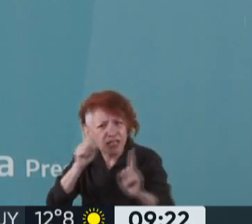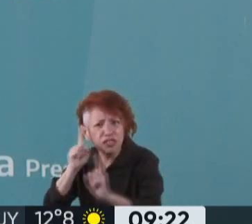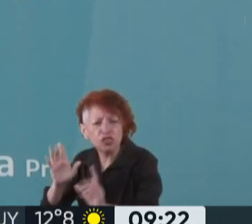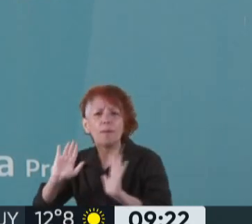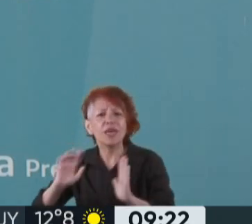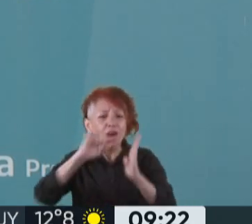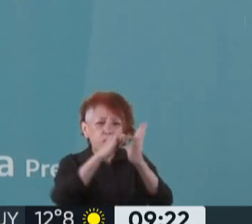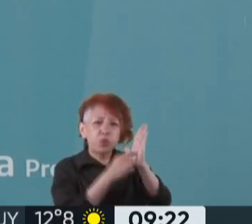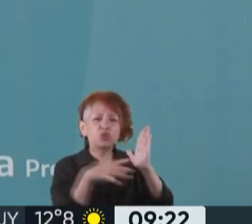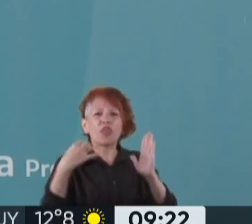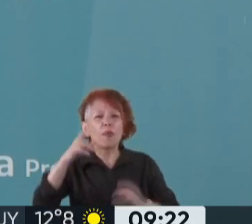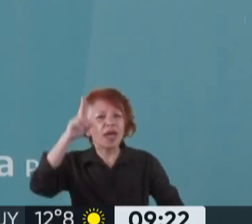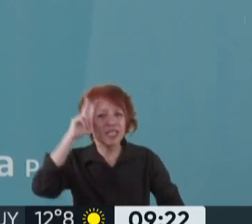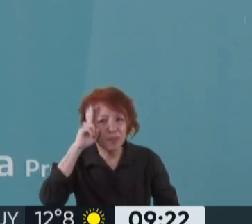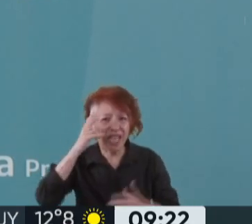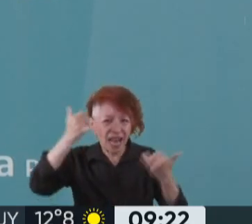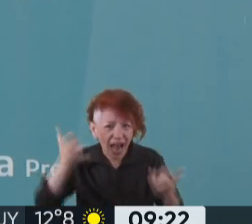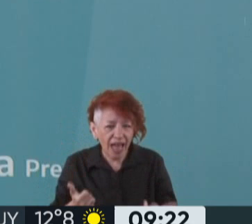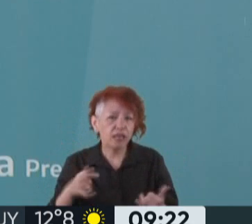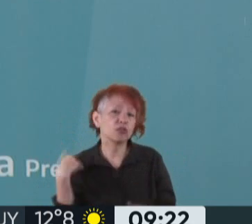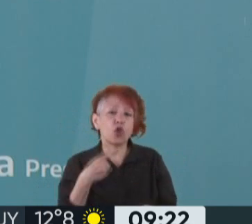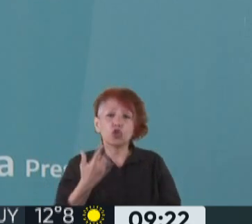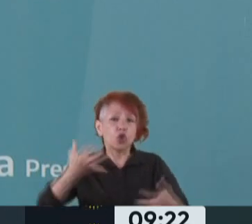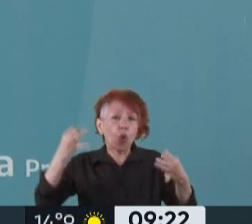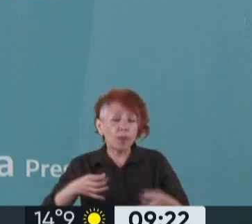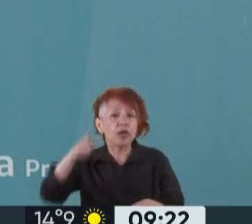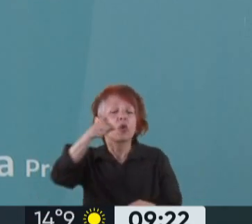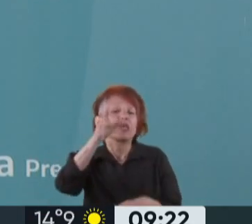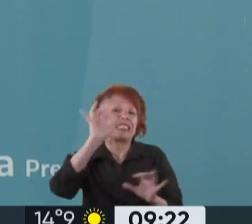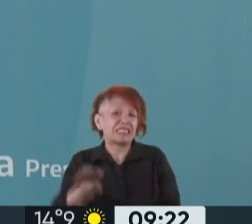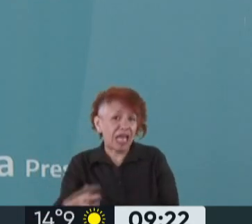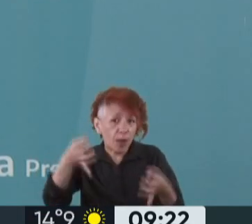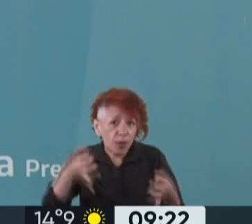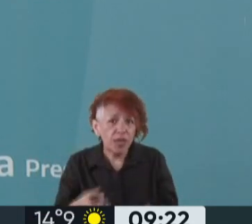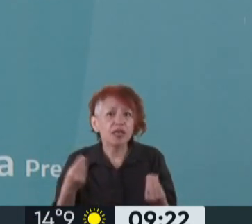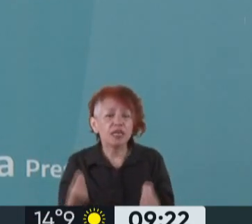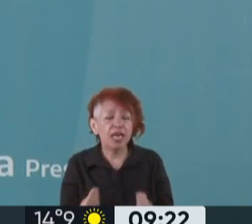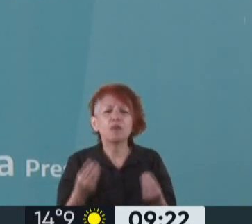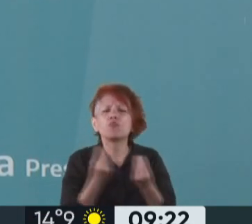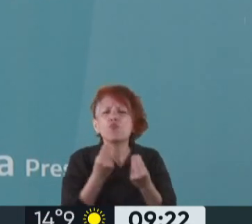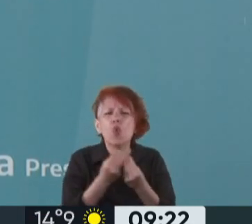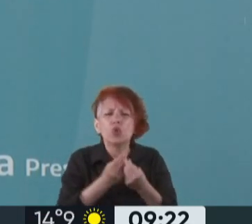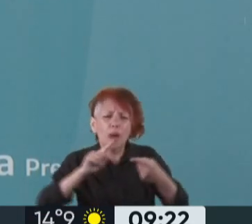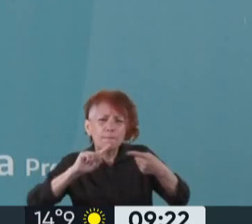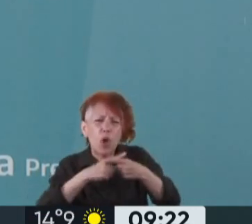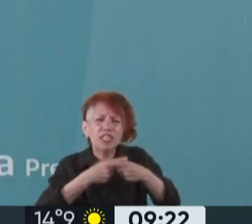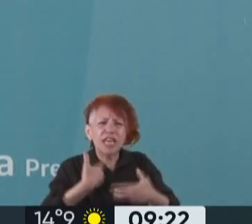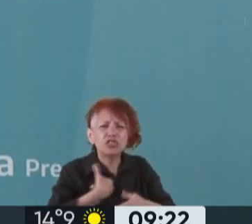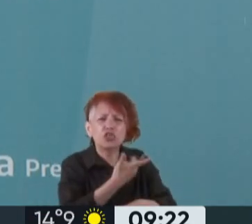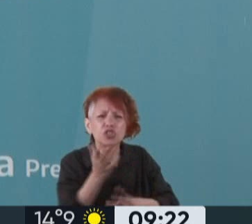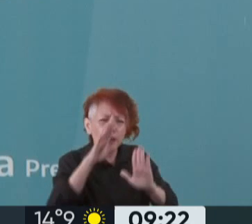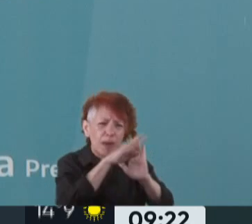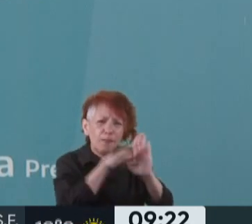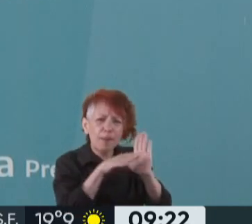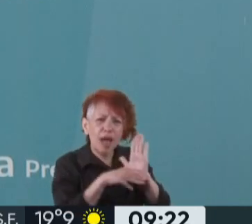criterios que se ponen y hay criterios que hay que cumplir. Y usted sabe bien que hay una cantidad de políticas sociales y de programas sociales que